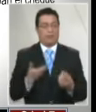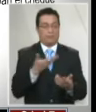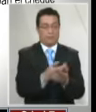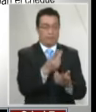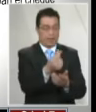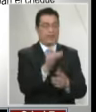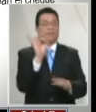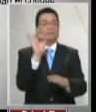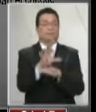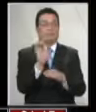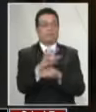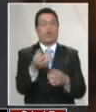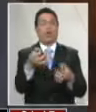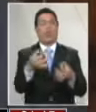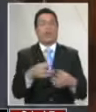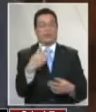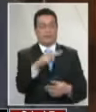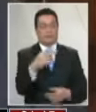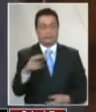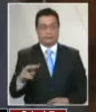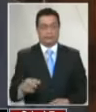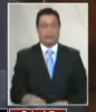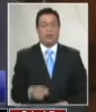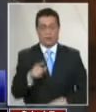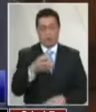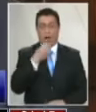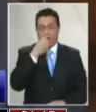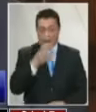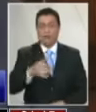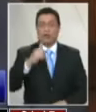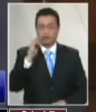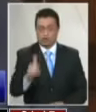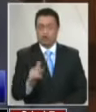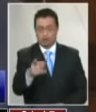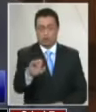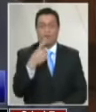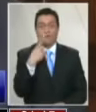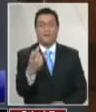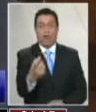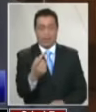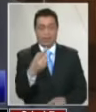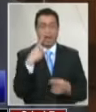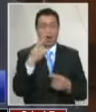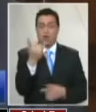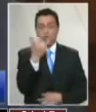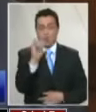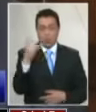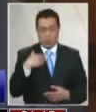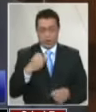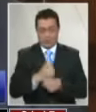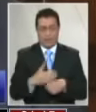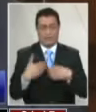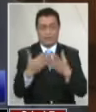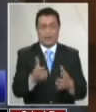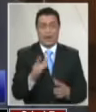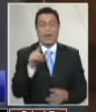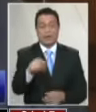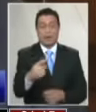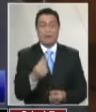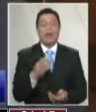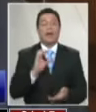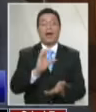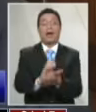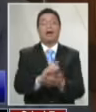depositado en su cuenta reconocen haber emitido boletas respecto de servicios que nunca prestaron y que son dineros que